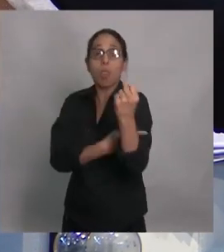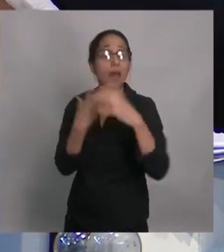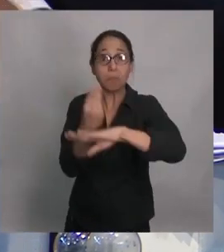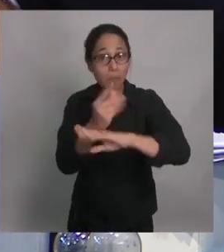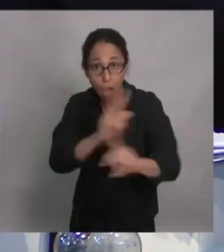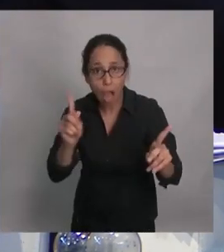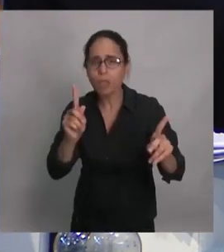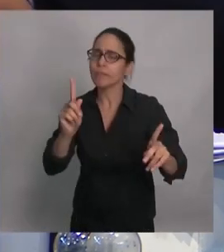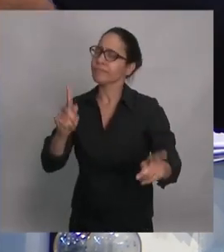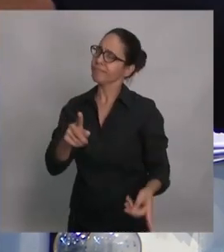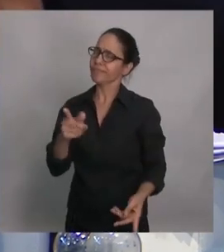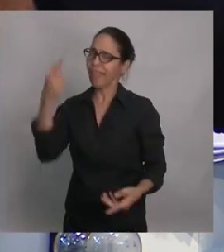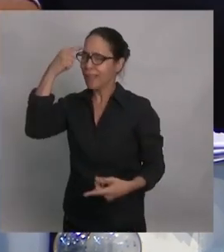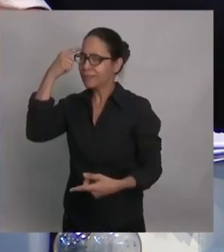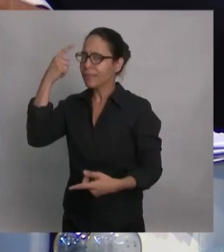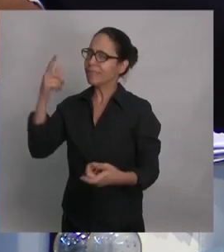Pero a veces